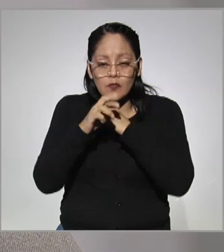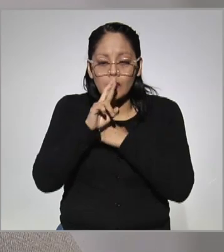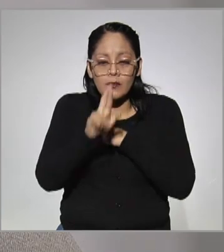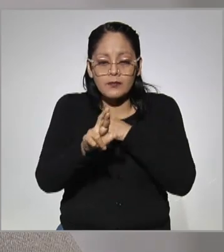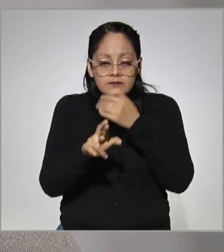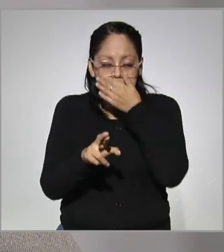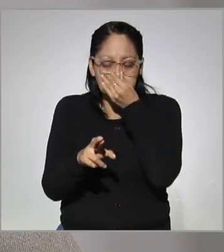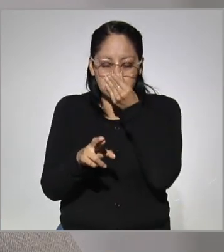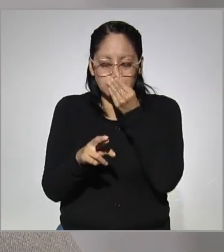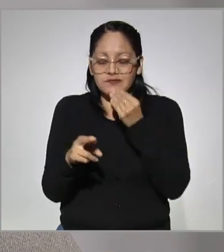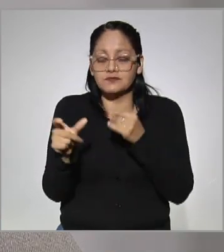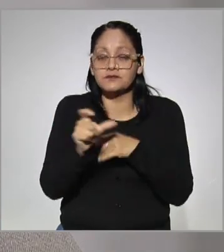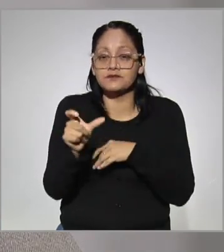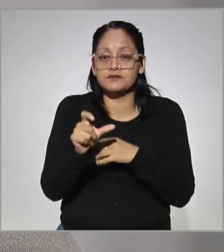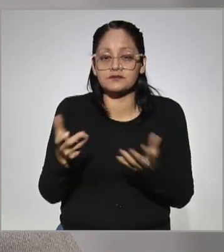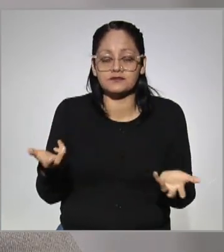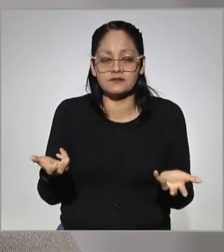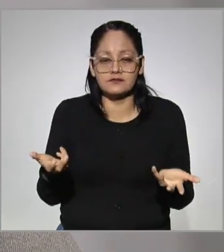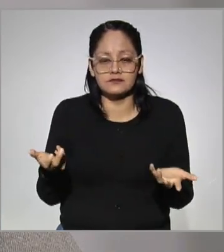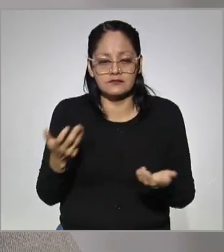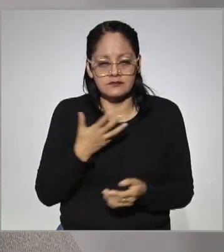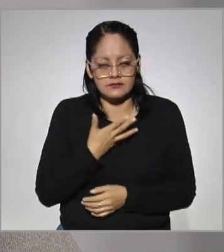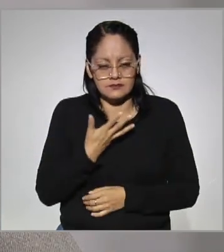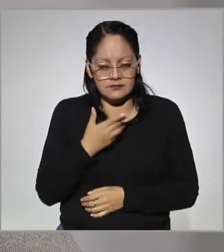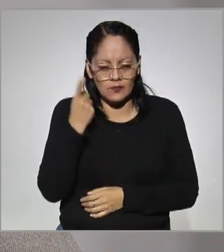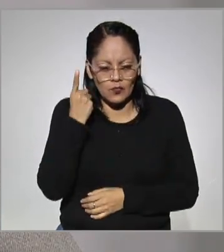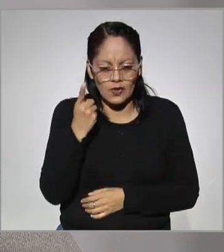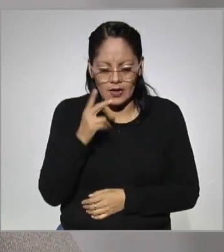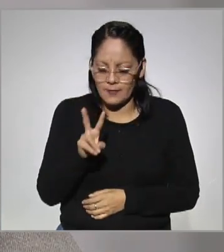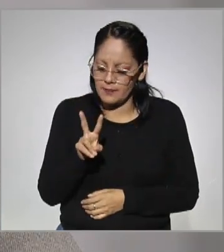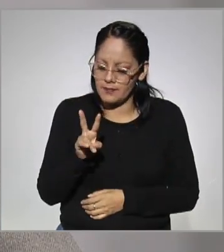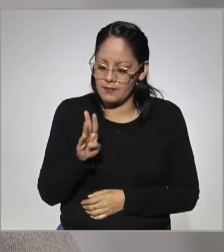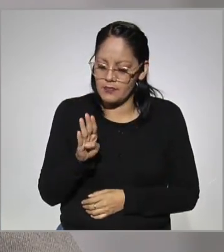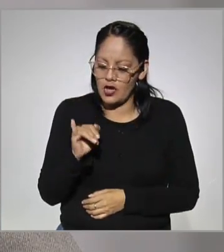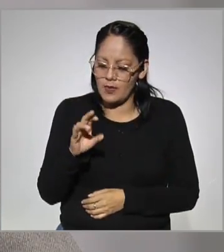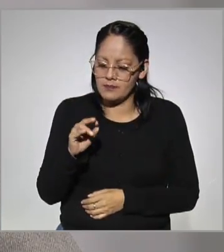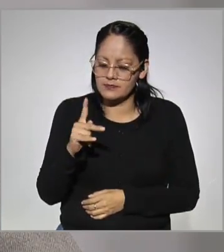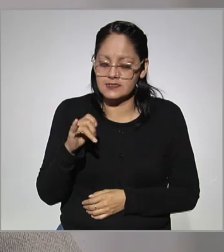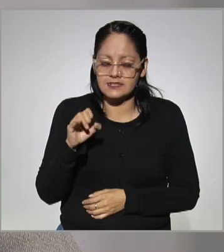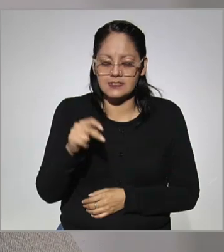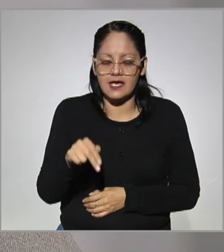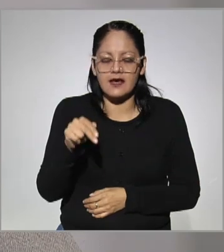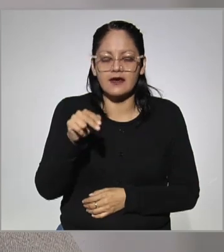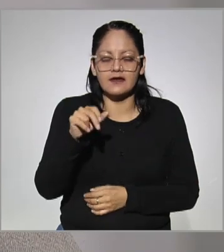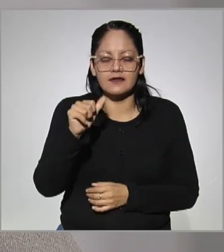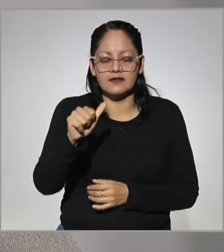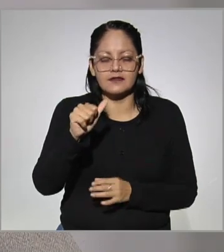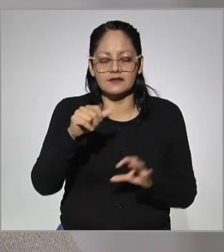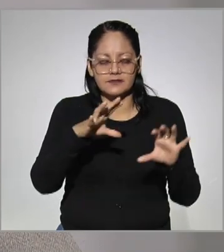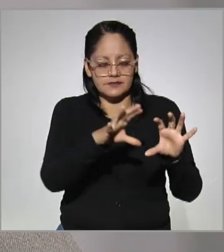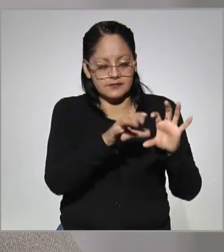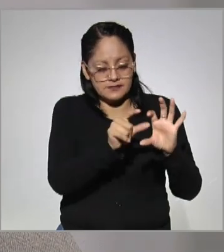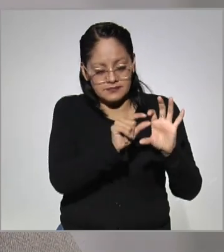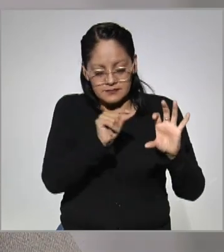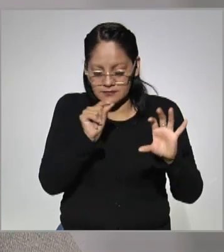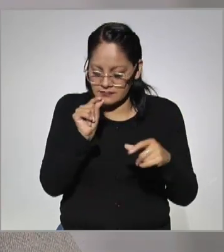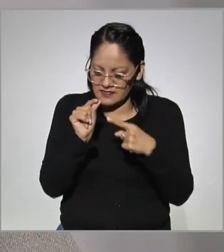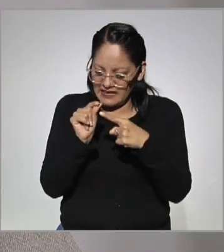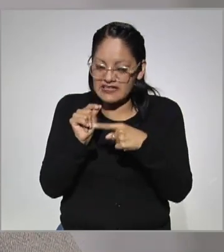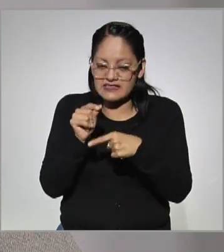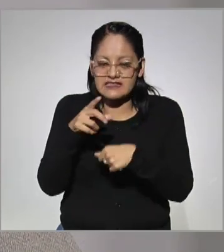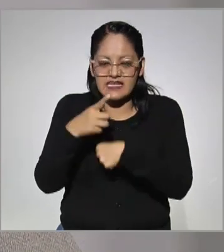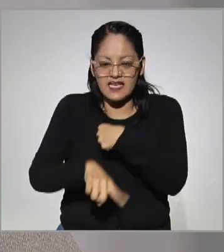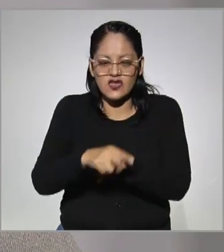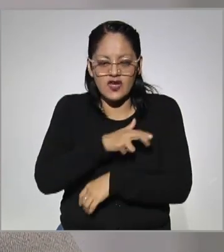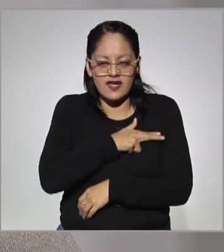tratamiento, y esta se realiza cuando tenemos una biopsia con diagnóstico de una lesión de alto grado. Entonces,